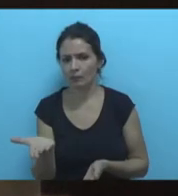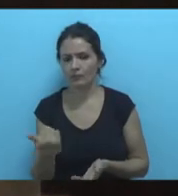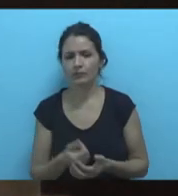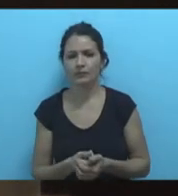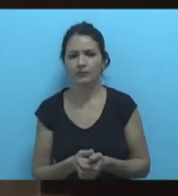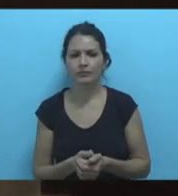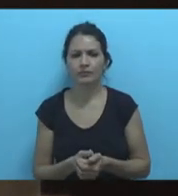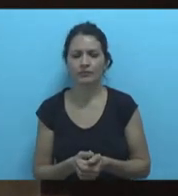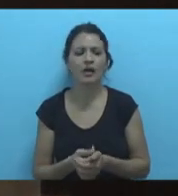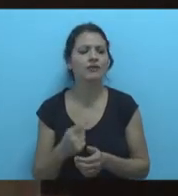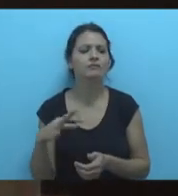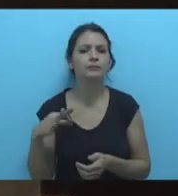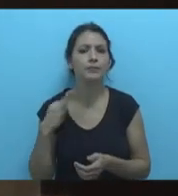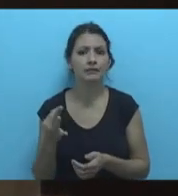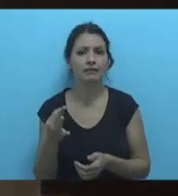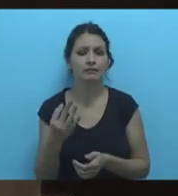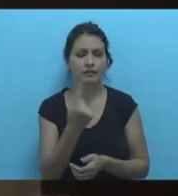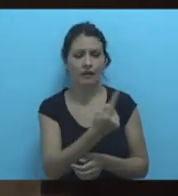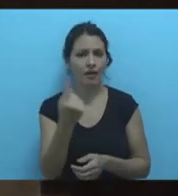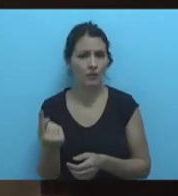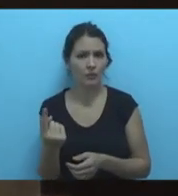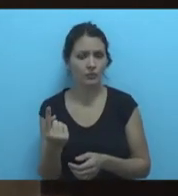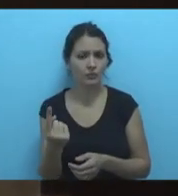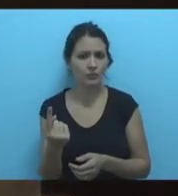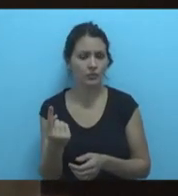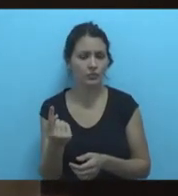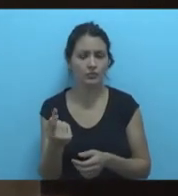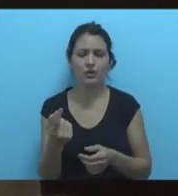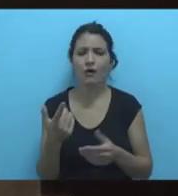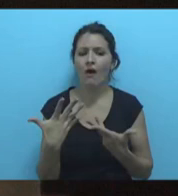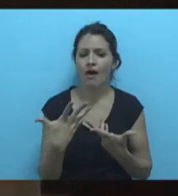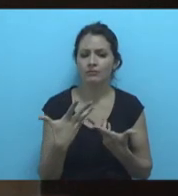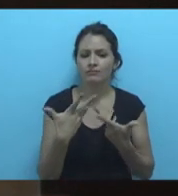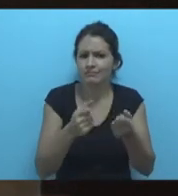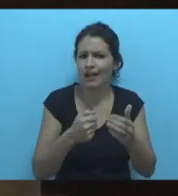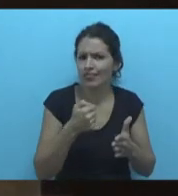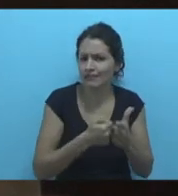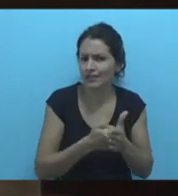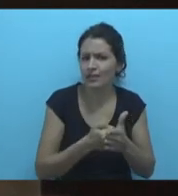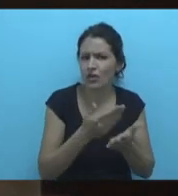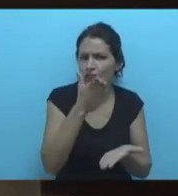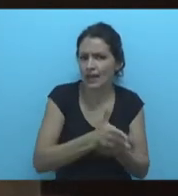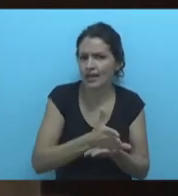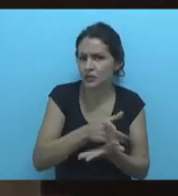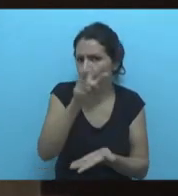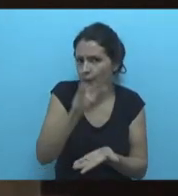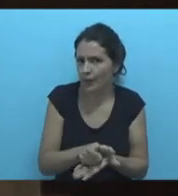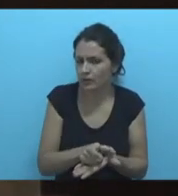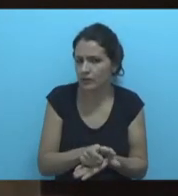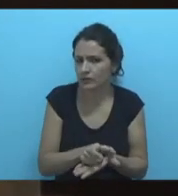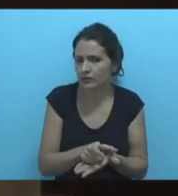han tenido una trayectoria política y en la defensa de los derechos humanos trascendente. Son